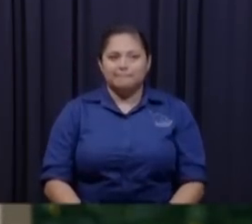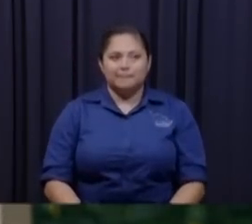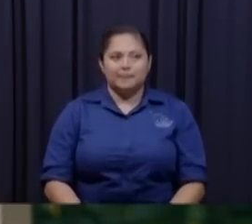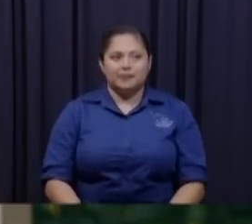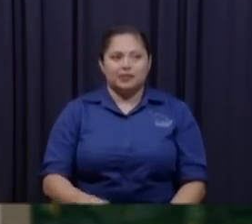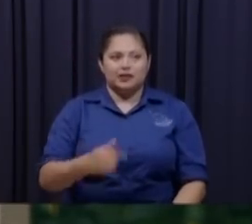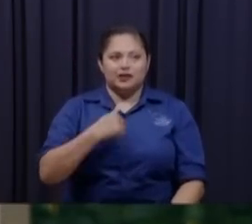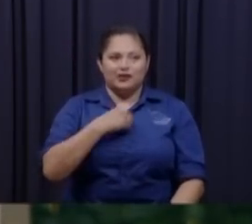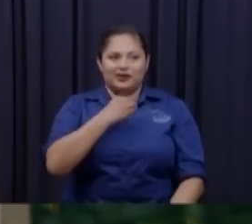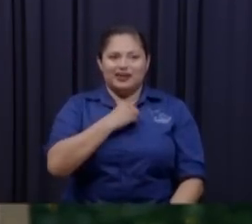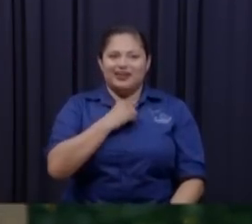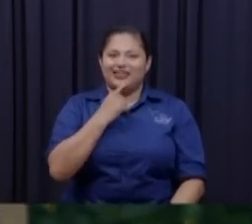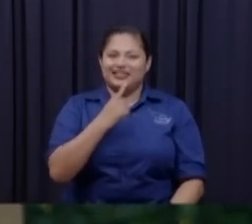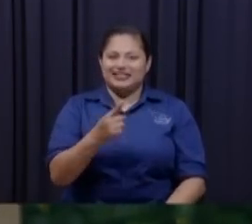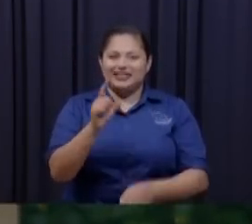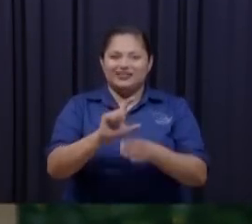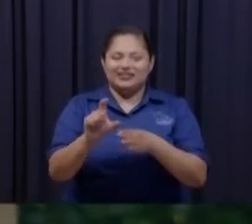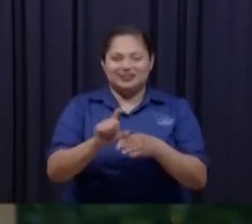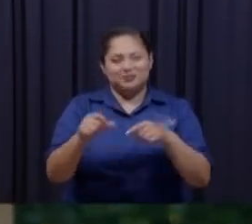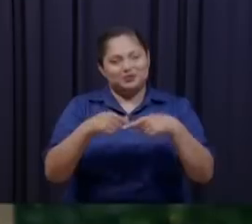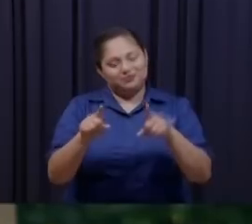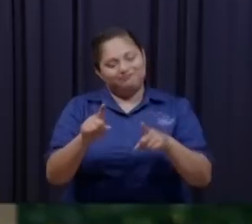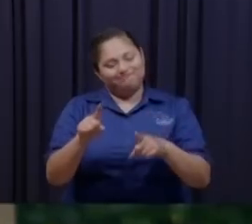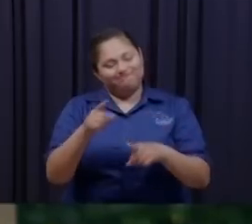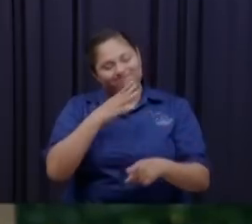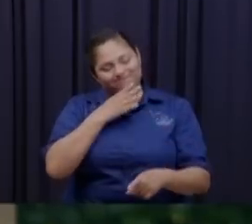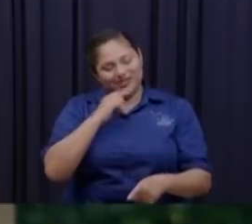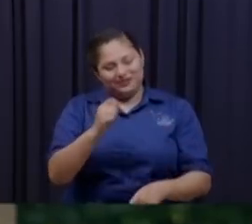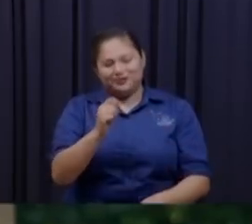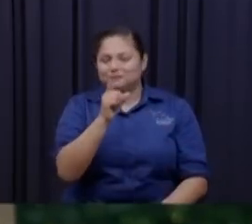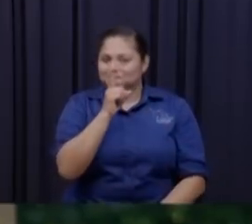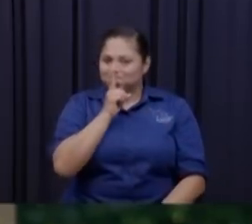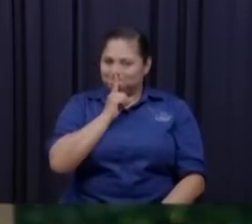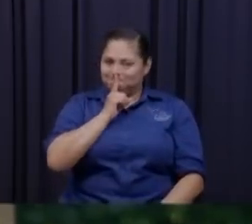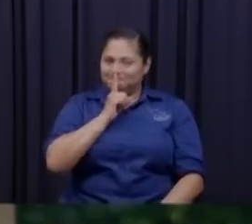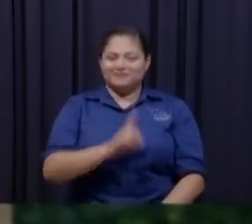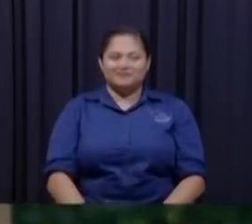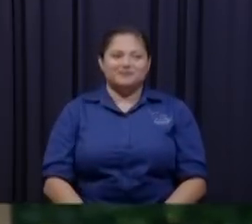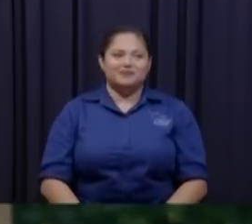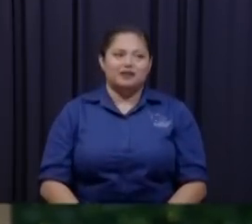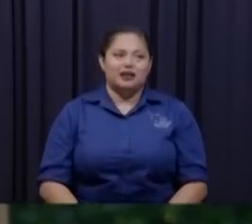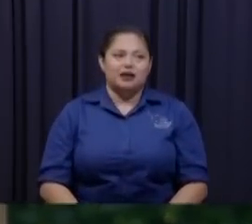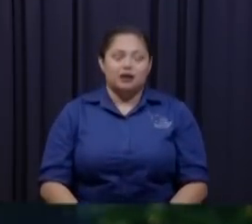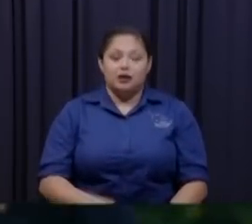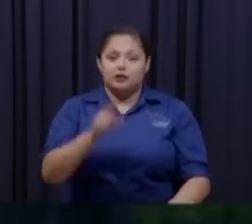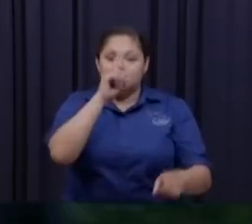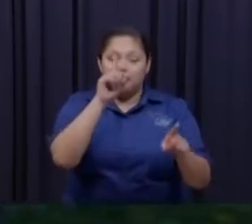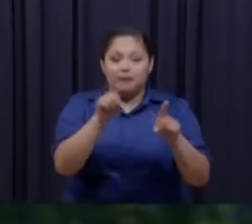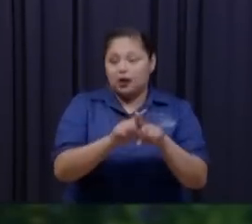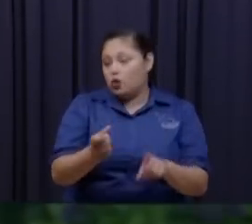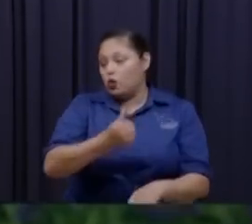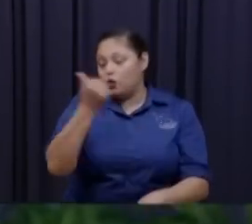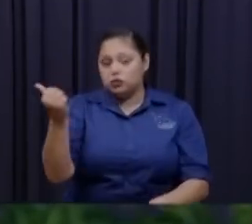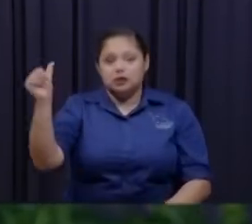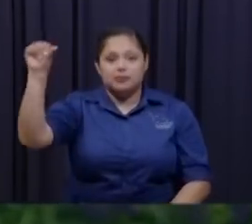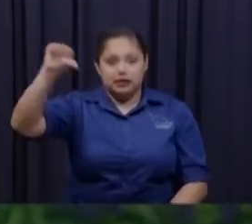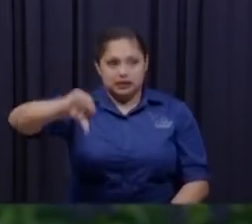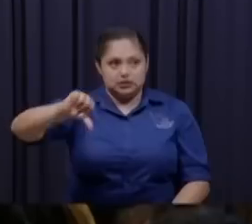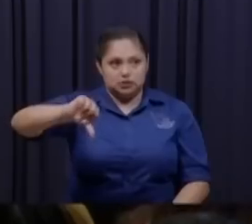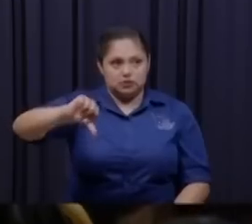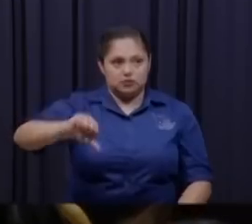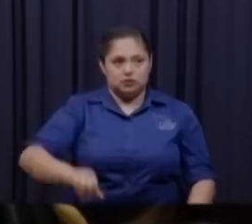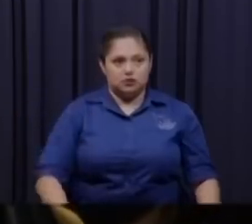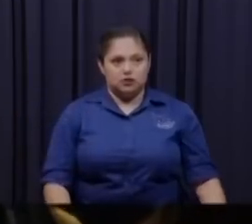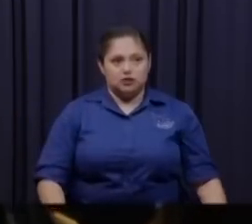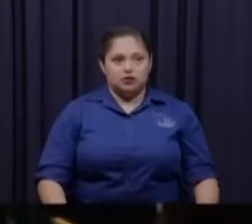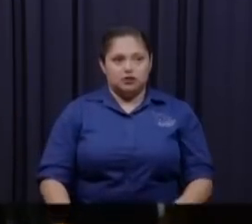quiero decir cosas y digo: no, eso no lo tengo que decir. Me tengo que aguantar, Señor. Bueno, pero también hay otra maldición pero yo no